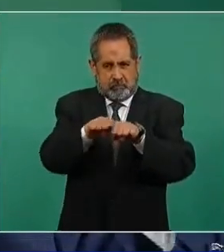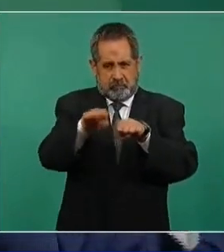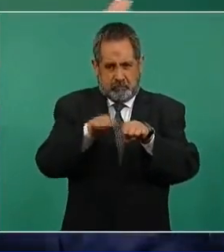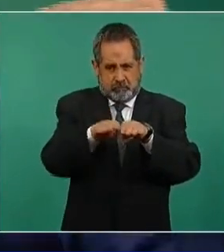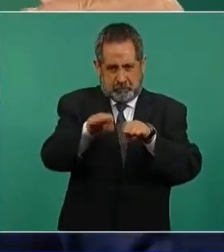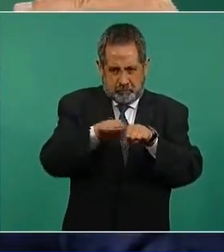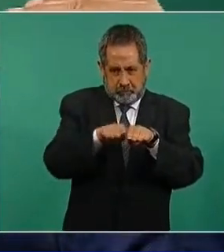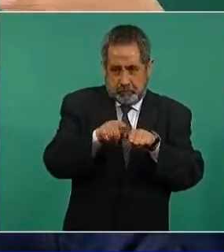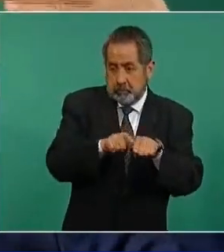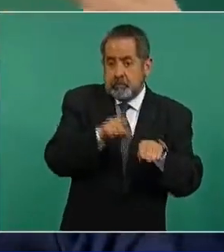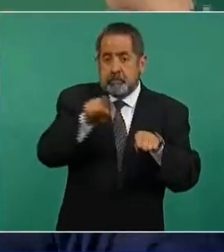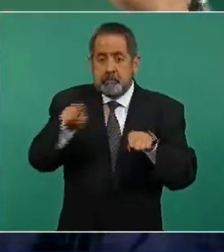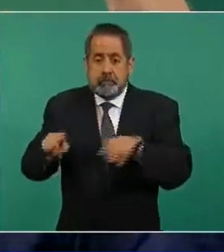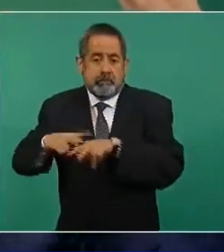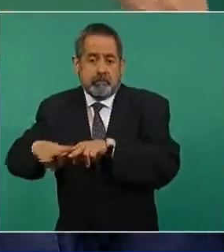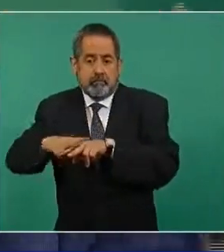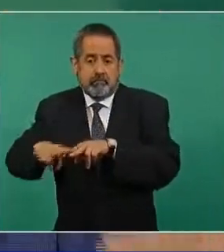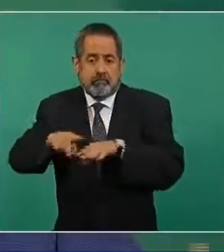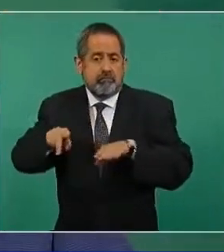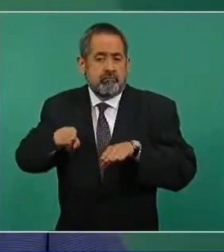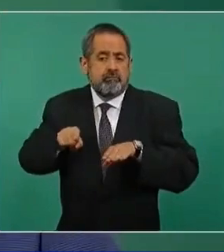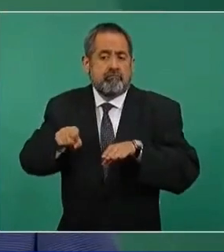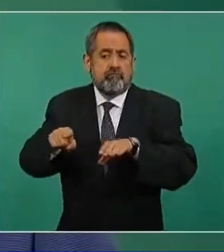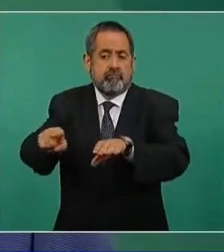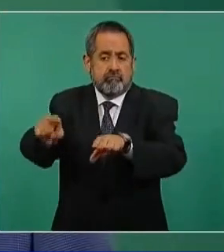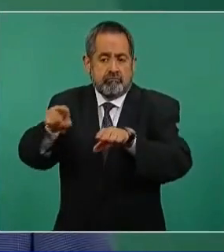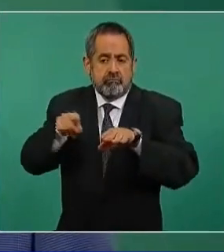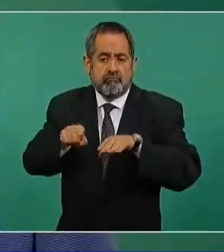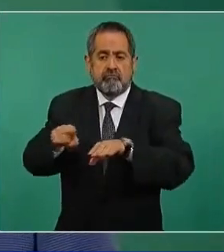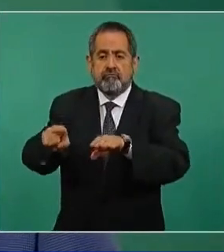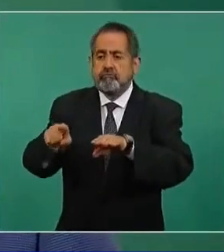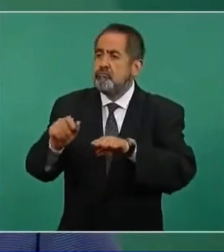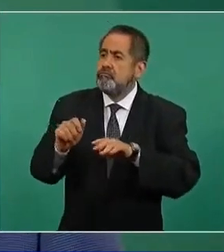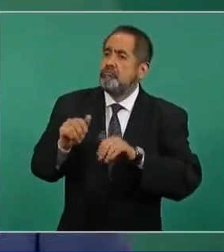de Mérida a Cancún.